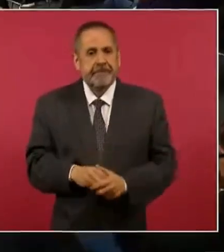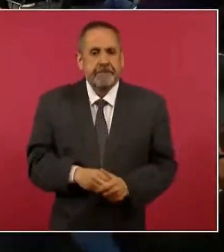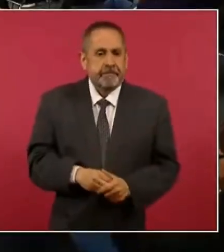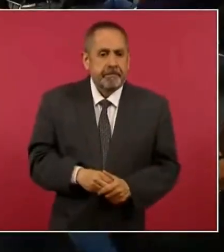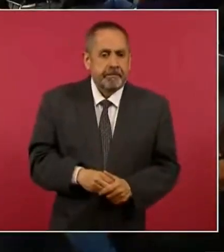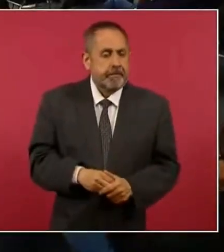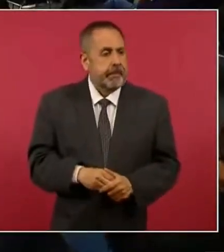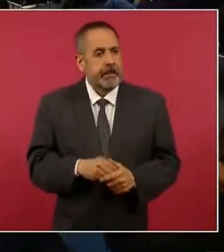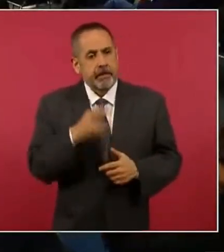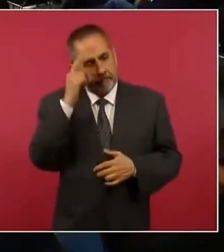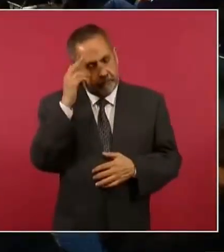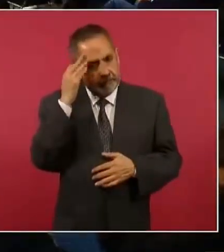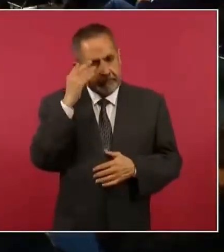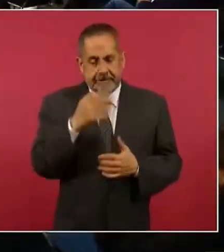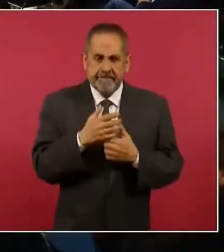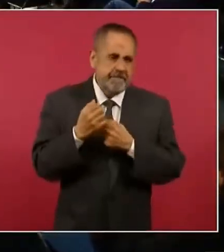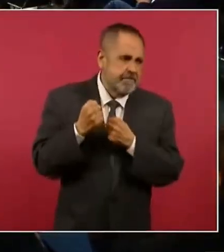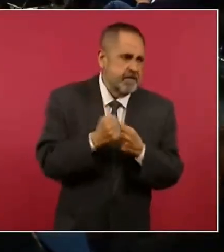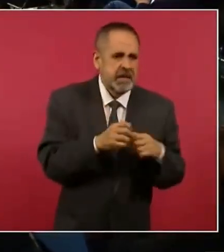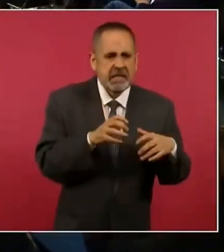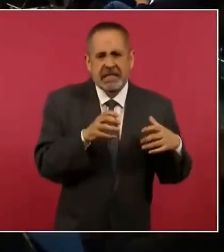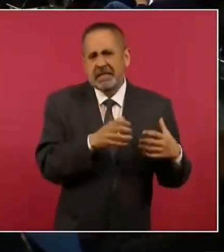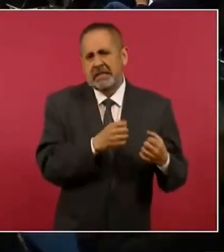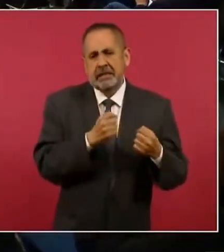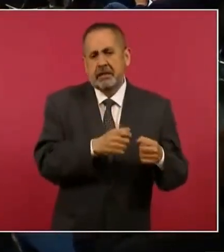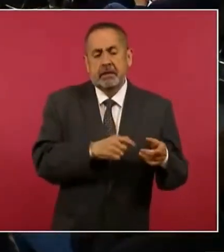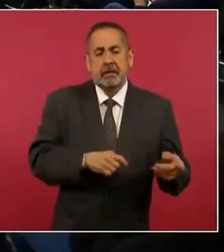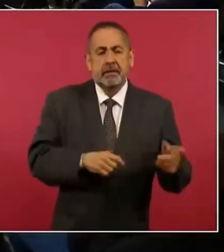a fortalecerse.